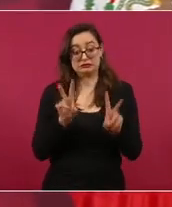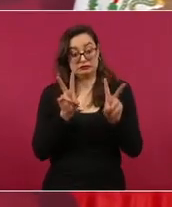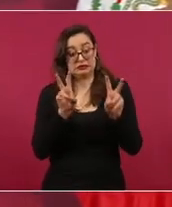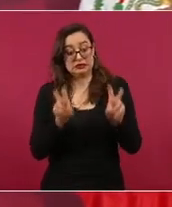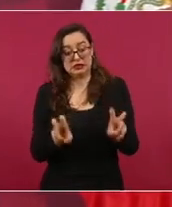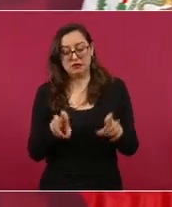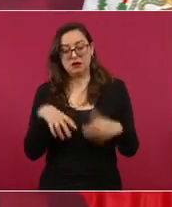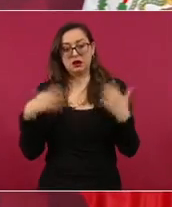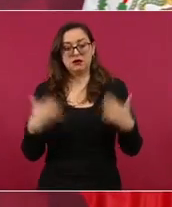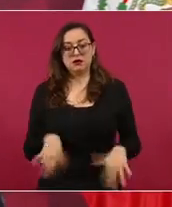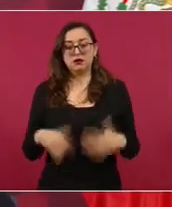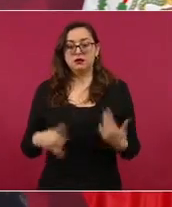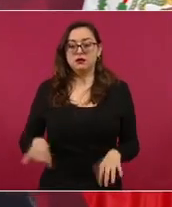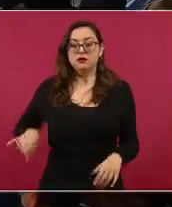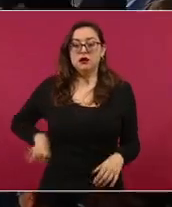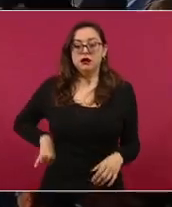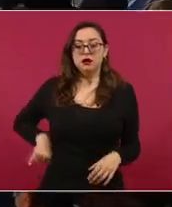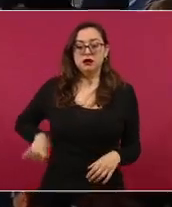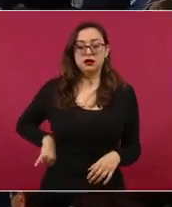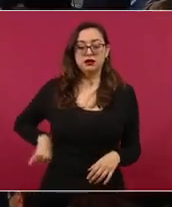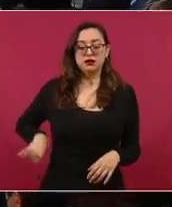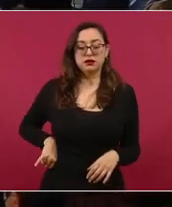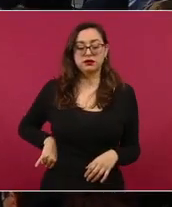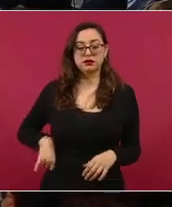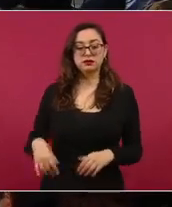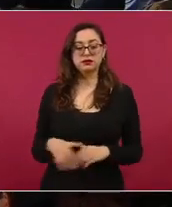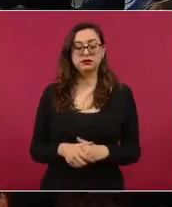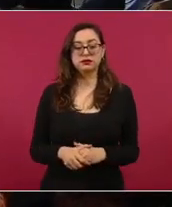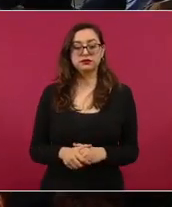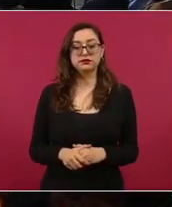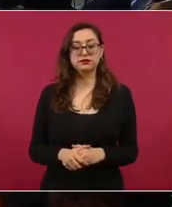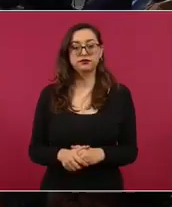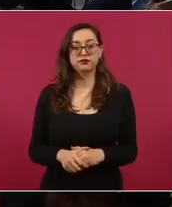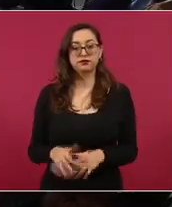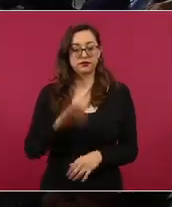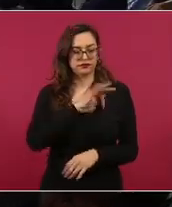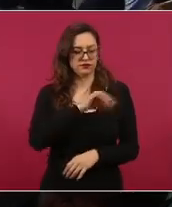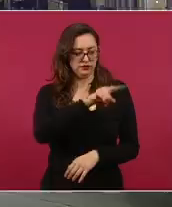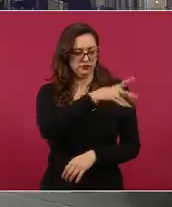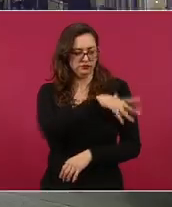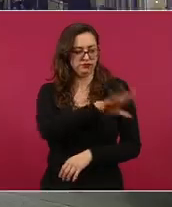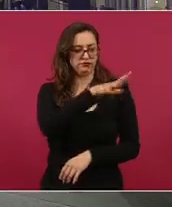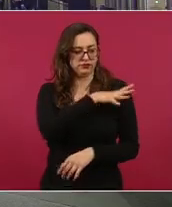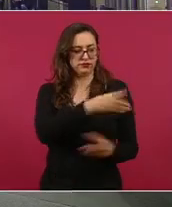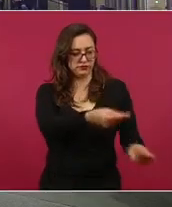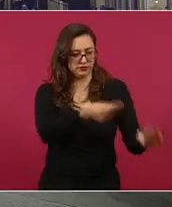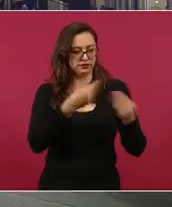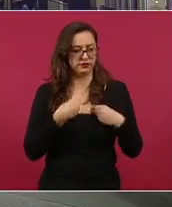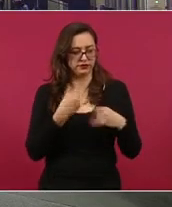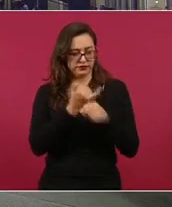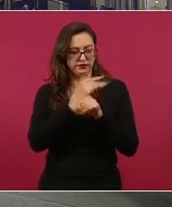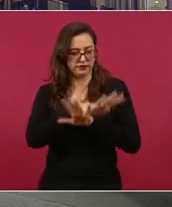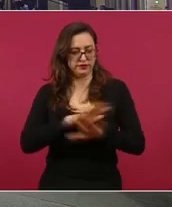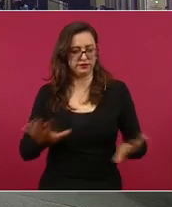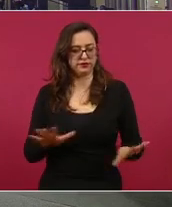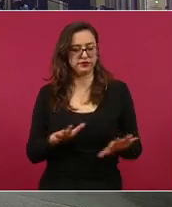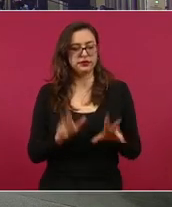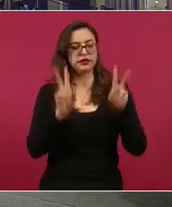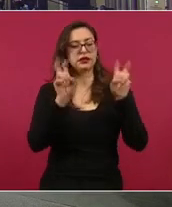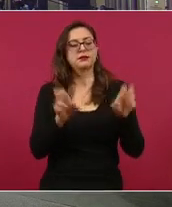interesa mucho. A ver si nos los manda el general Sandoval, lo